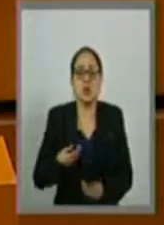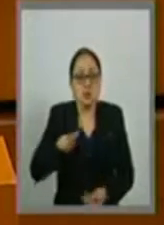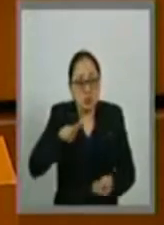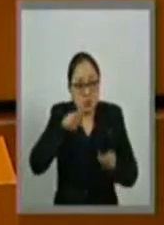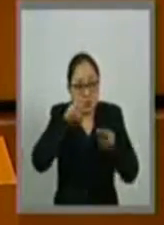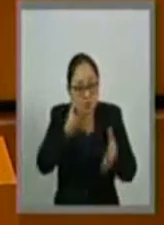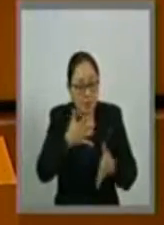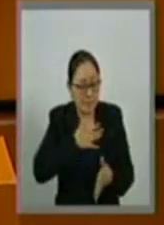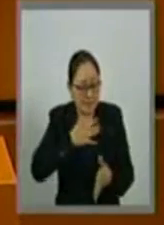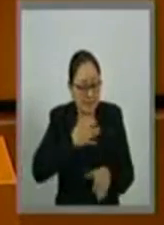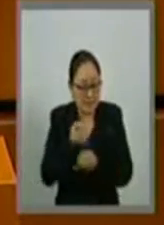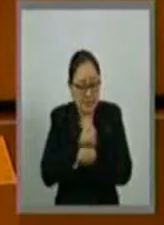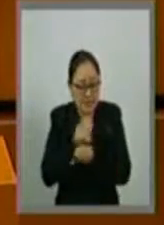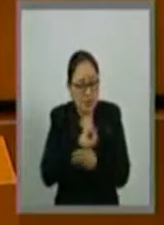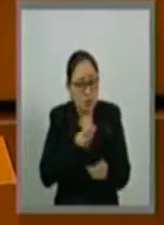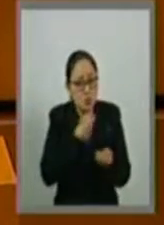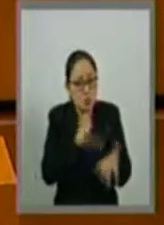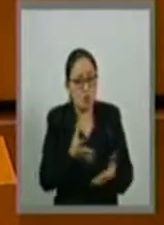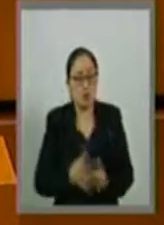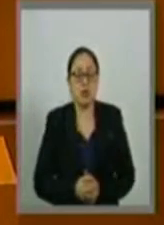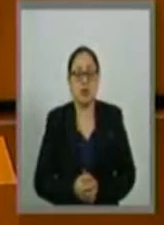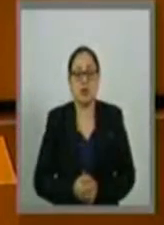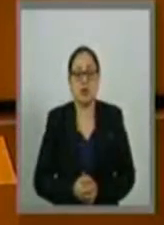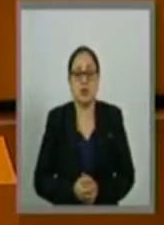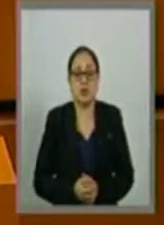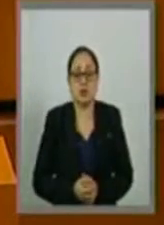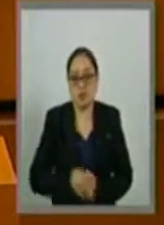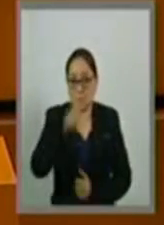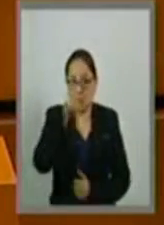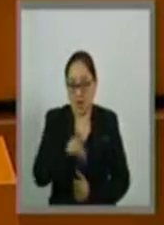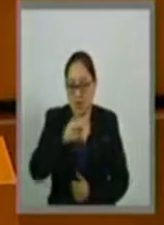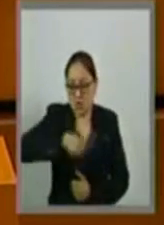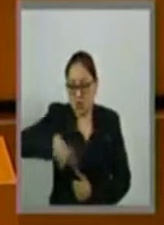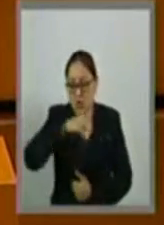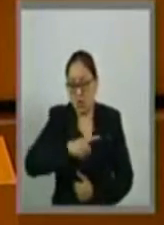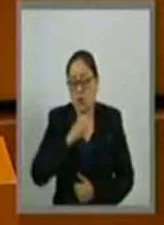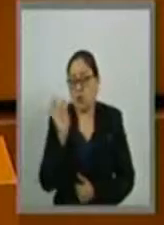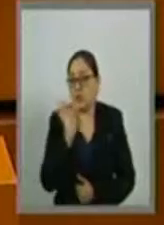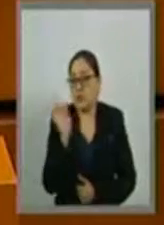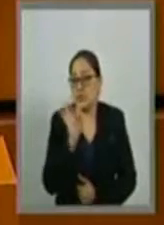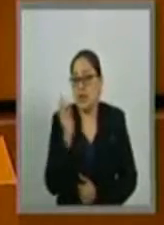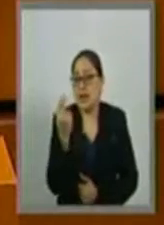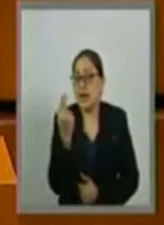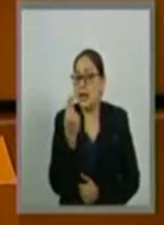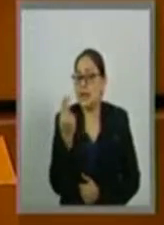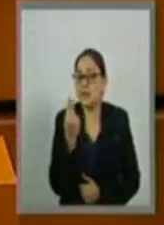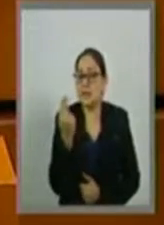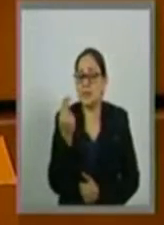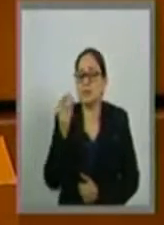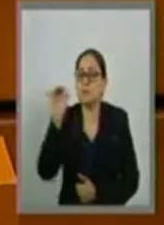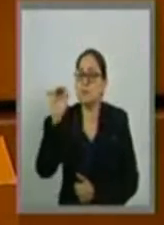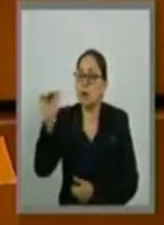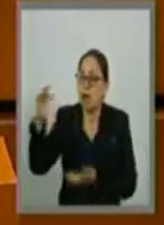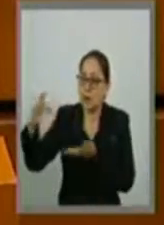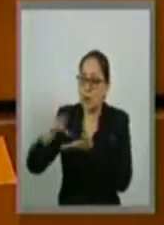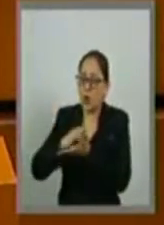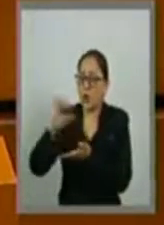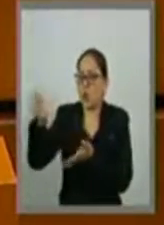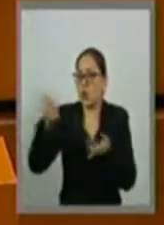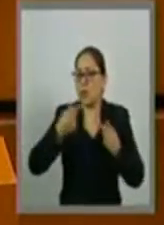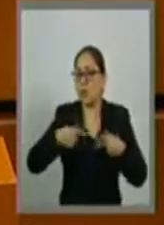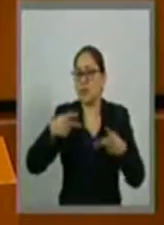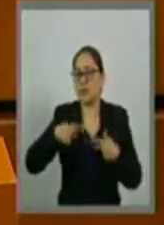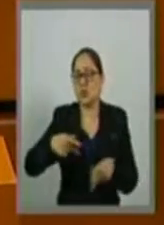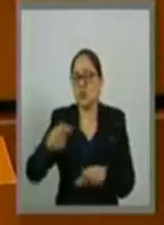sangre? Pero ¿quiénes de aquí nos hemos tenido la necesidad de incluso pedirle el apoyo a personas